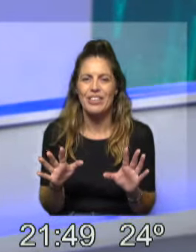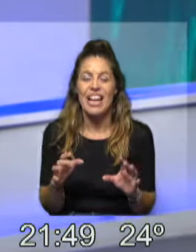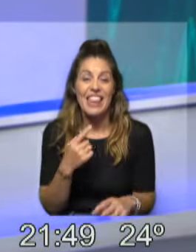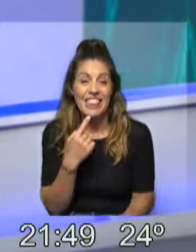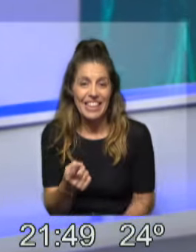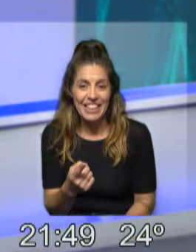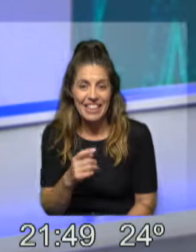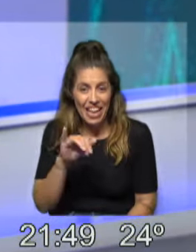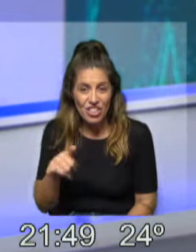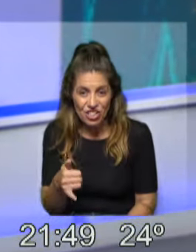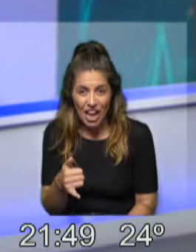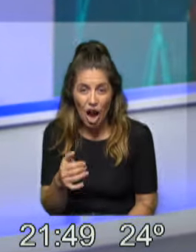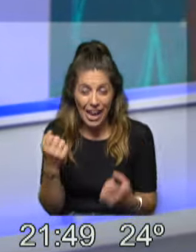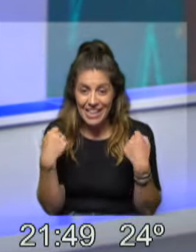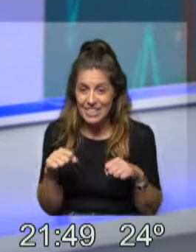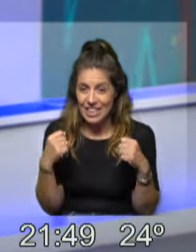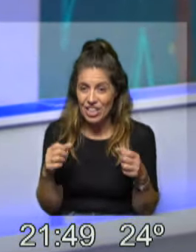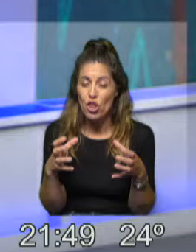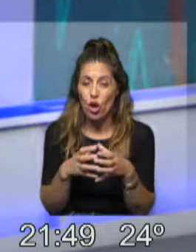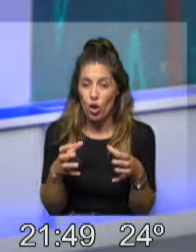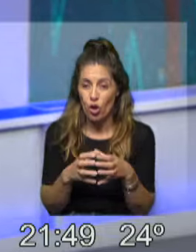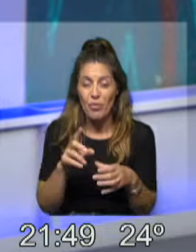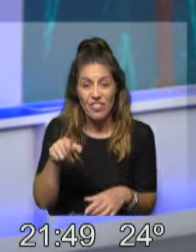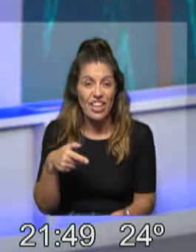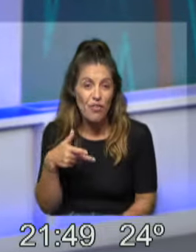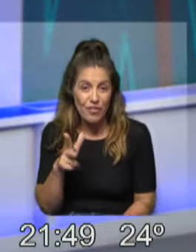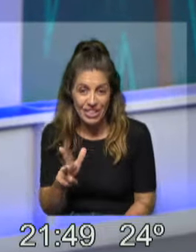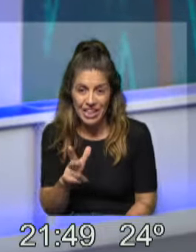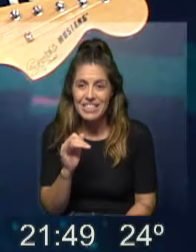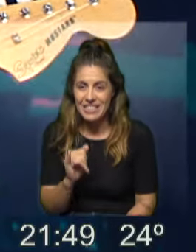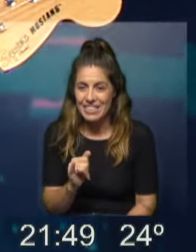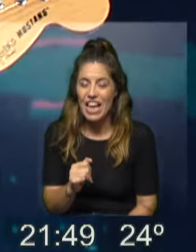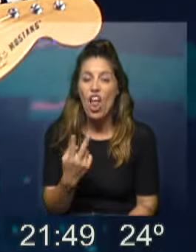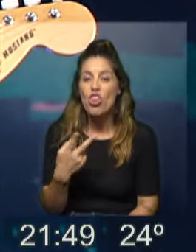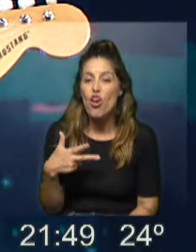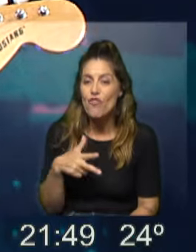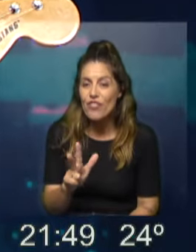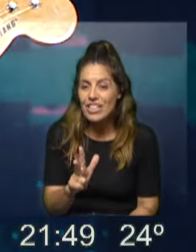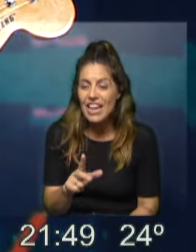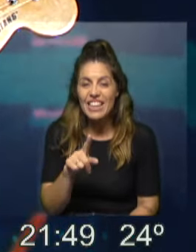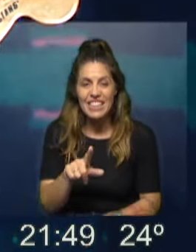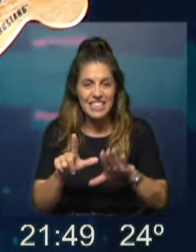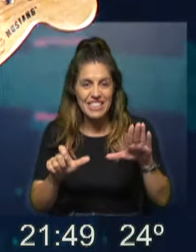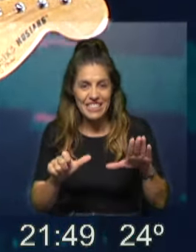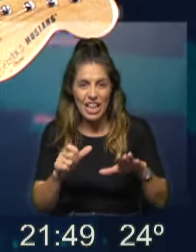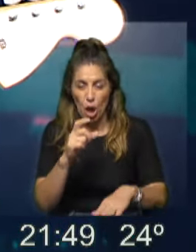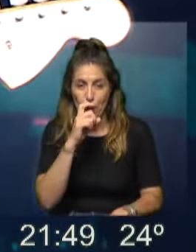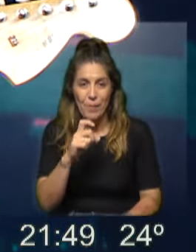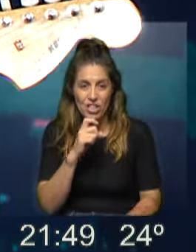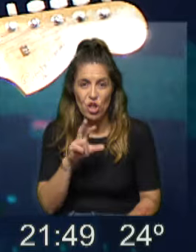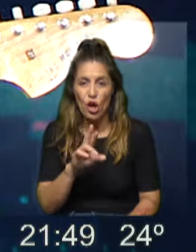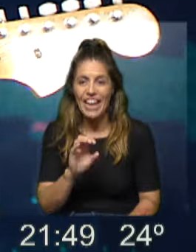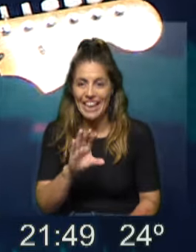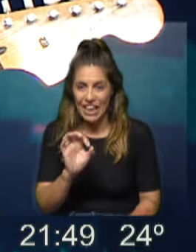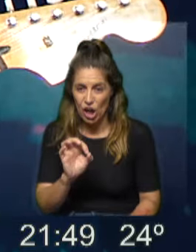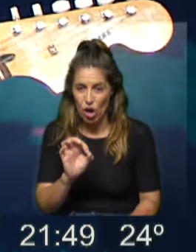Dijiste que ya estabas ensayando con la banda porque se vienen fechas. Exactamente, tenemos dos fechas, el 16 de marzo en El Recreo, que es